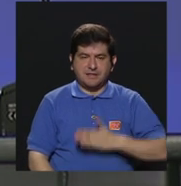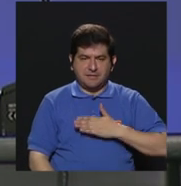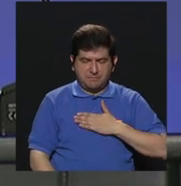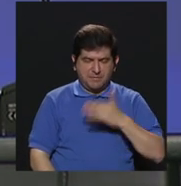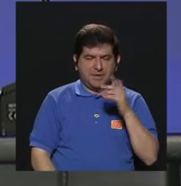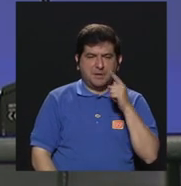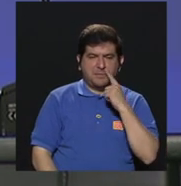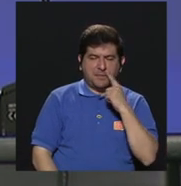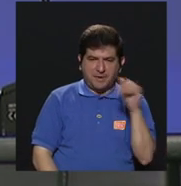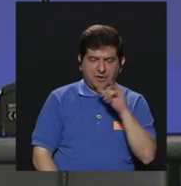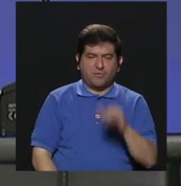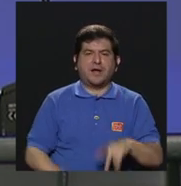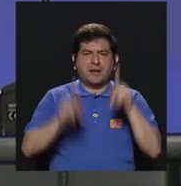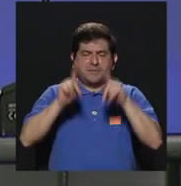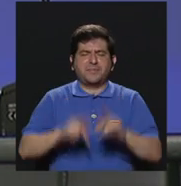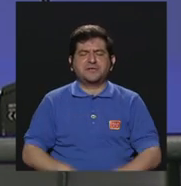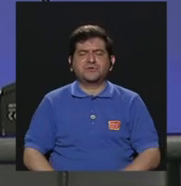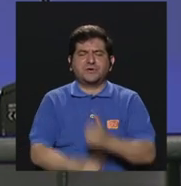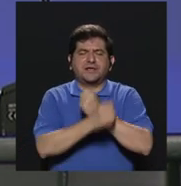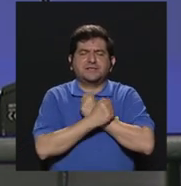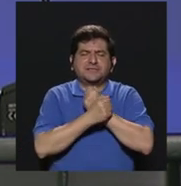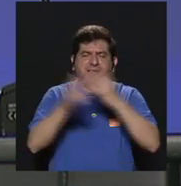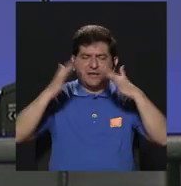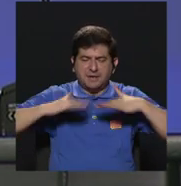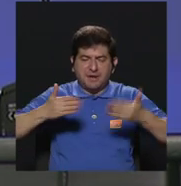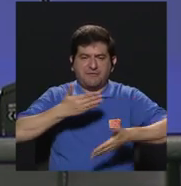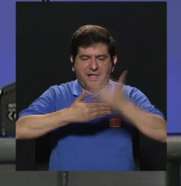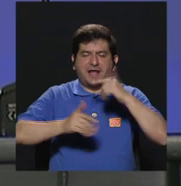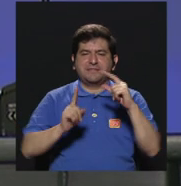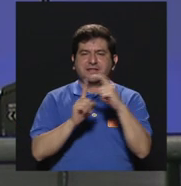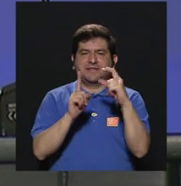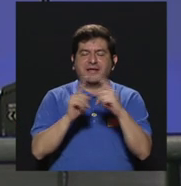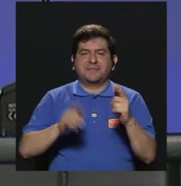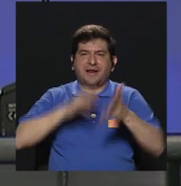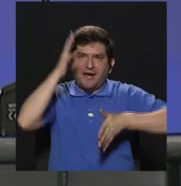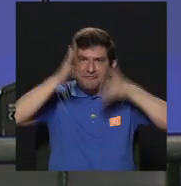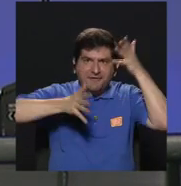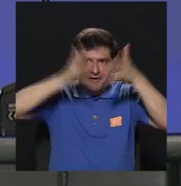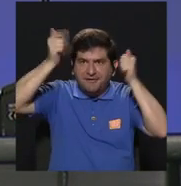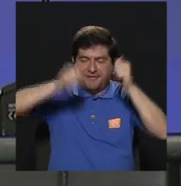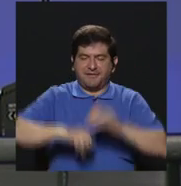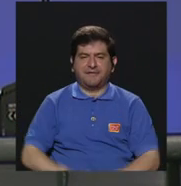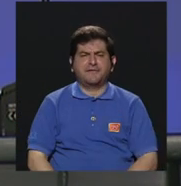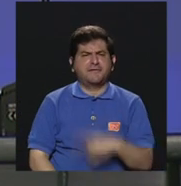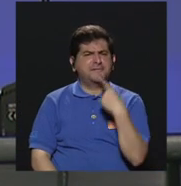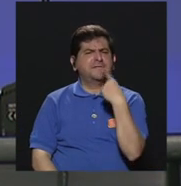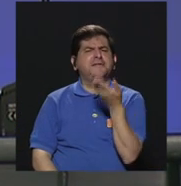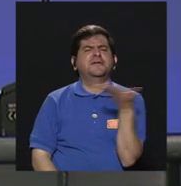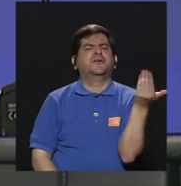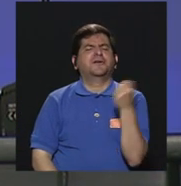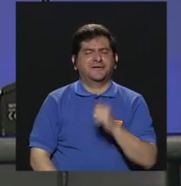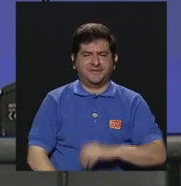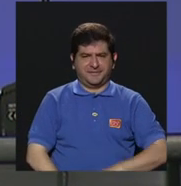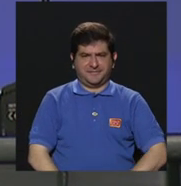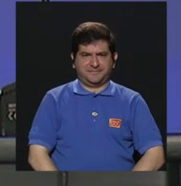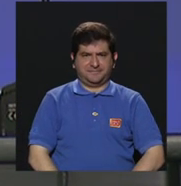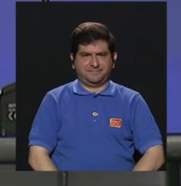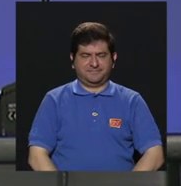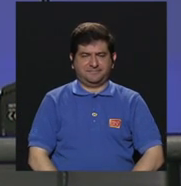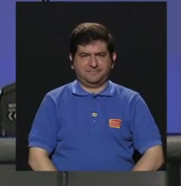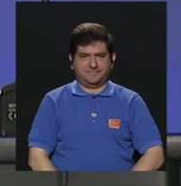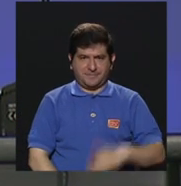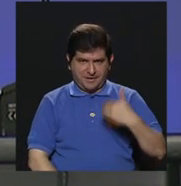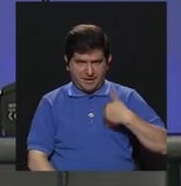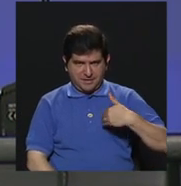fueron ecologistas antes de que se inventara esa palabra, decía que, don